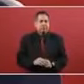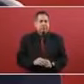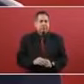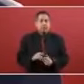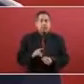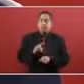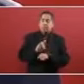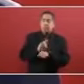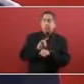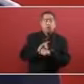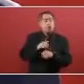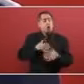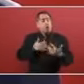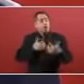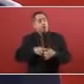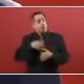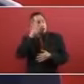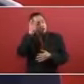disfrazados de empresarios.